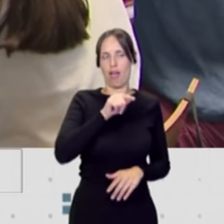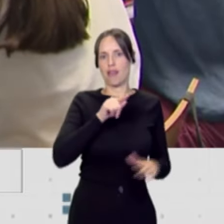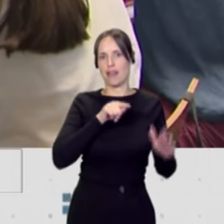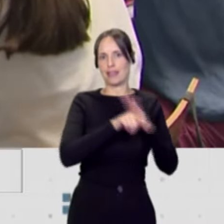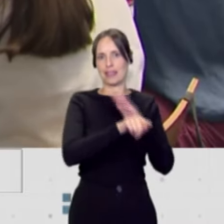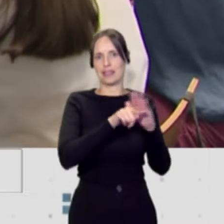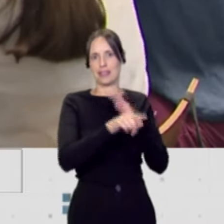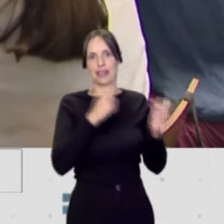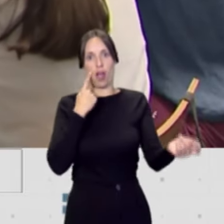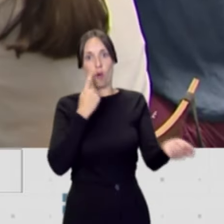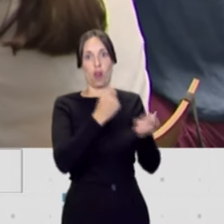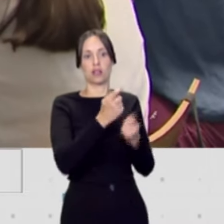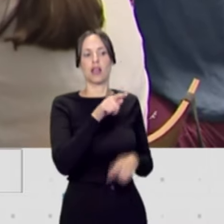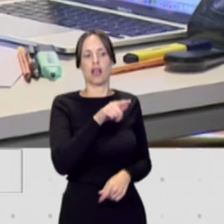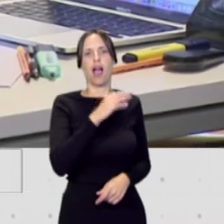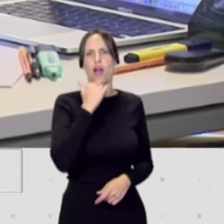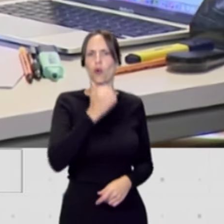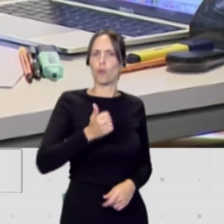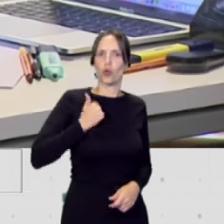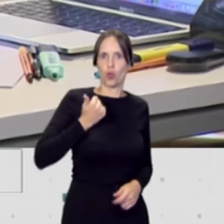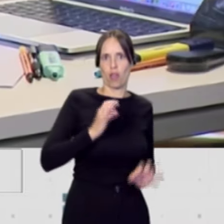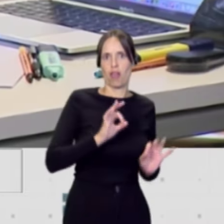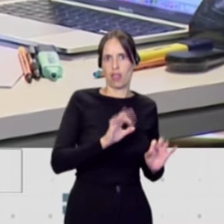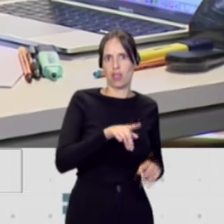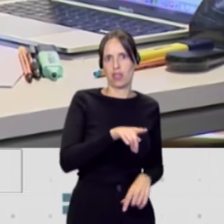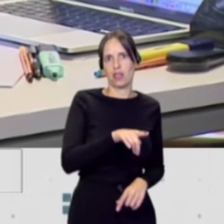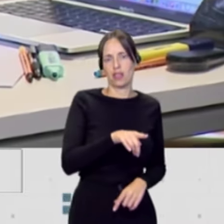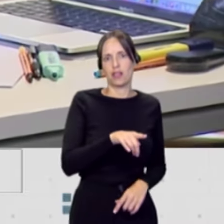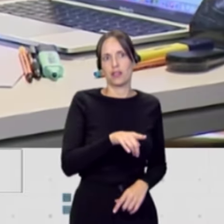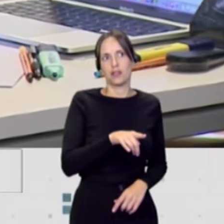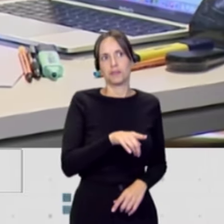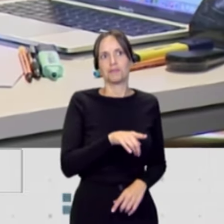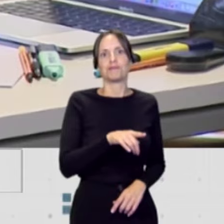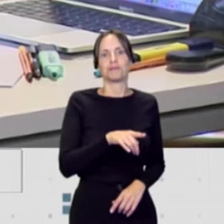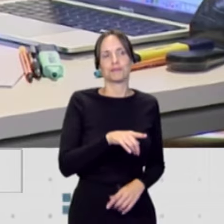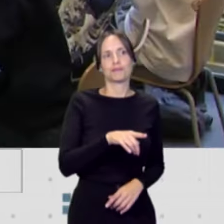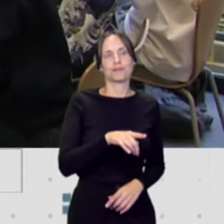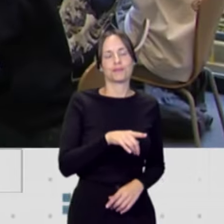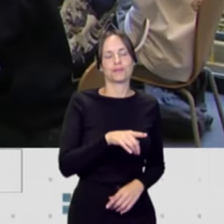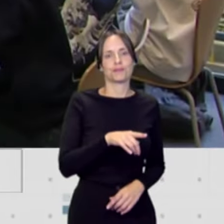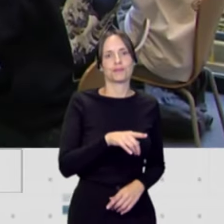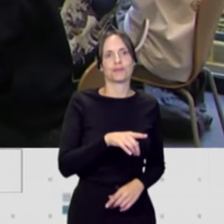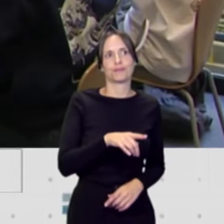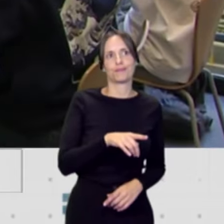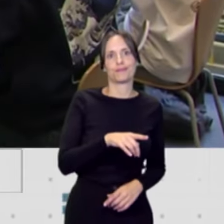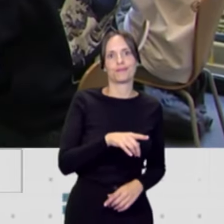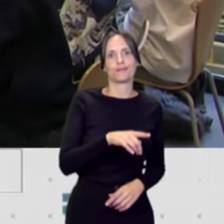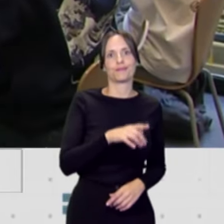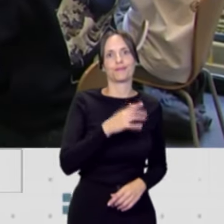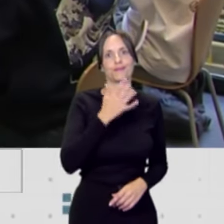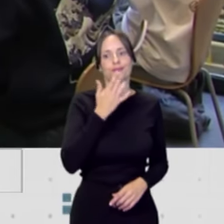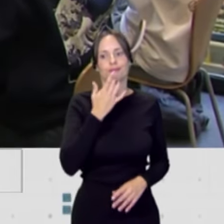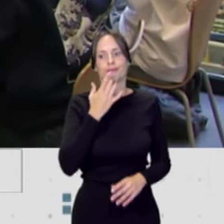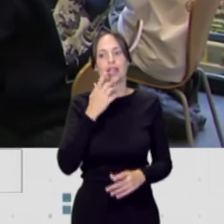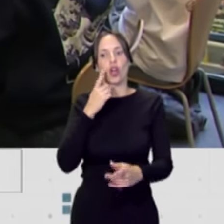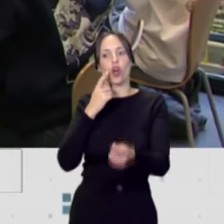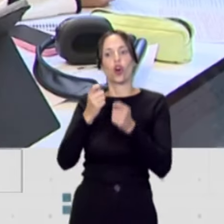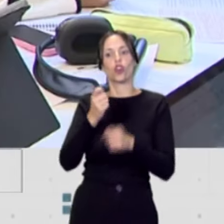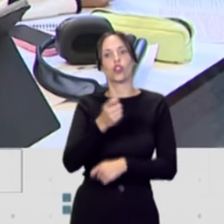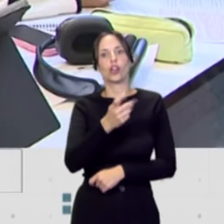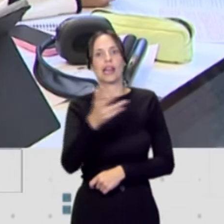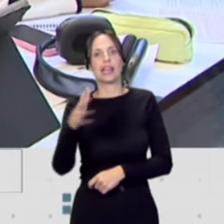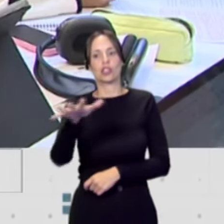observado como una oportunidad y donde entendemos que puede haber una diferenciación respecto a la regulación en el resto del territorio.